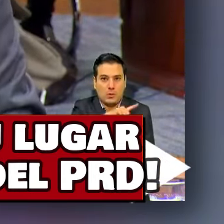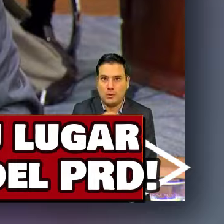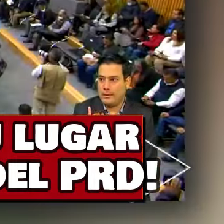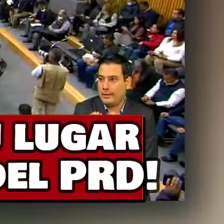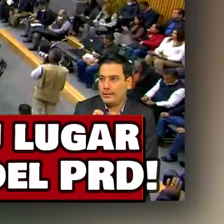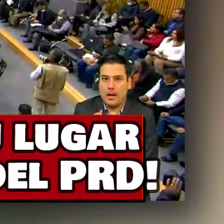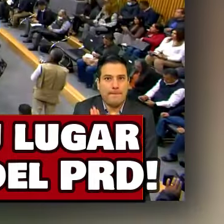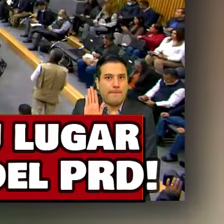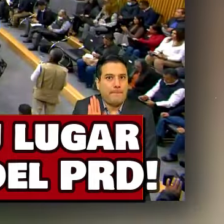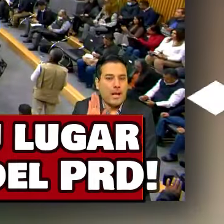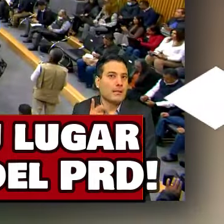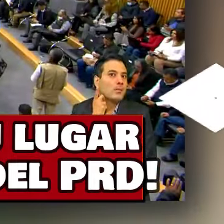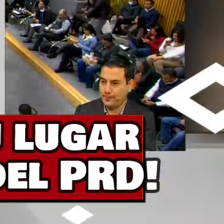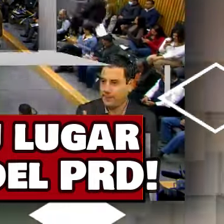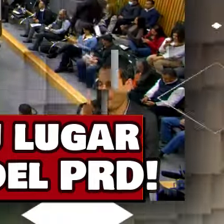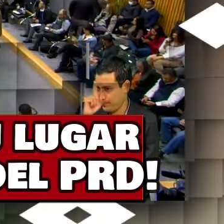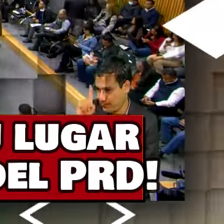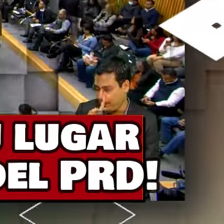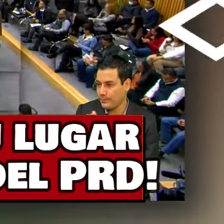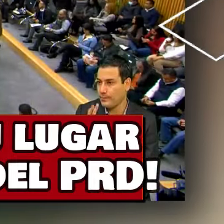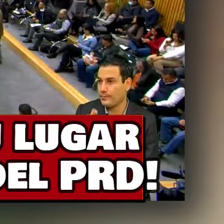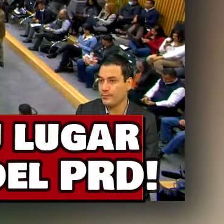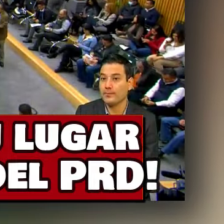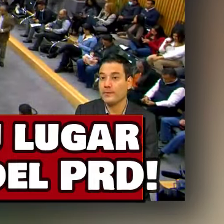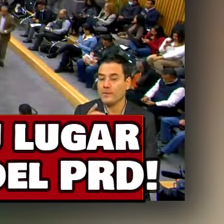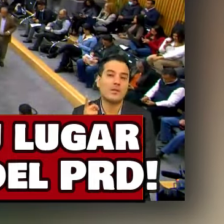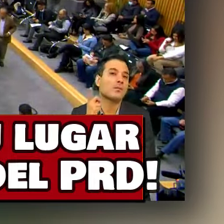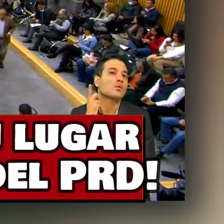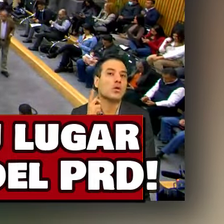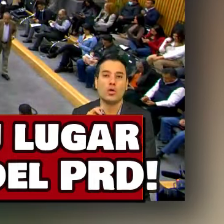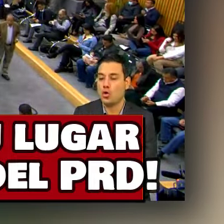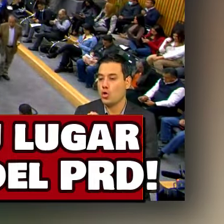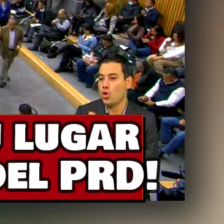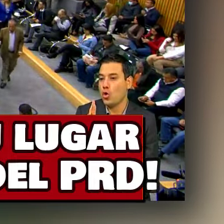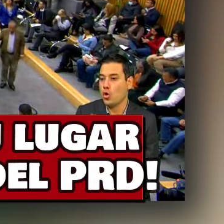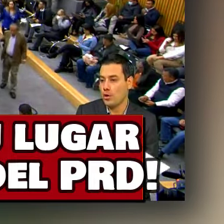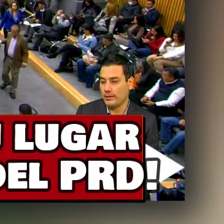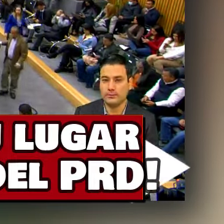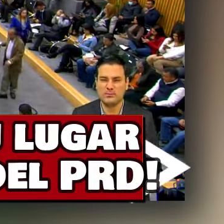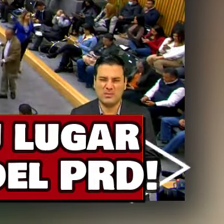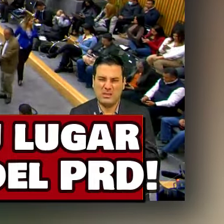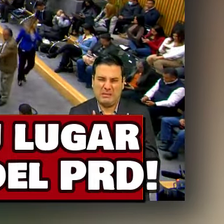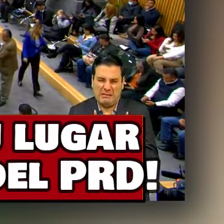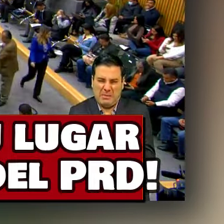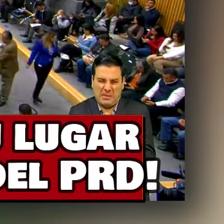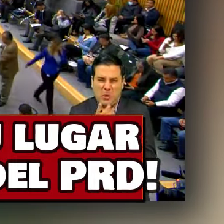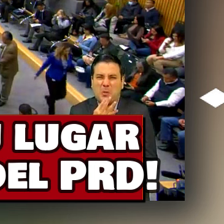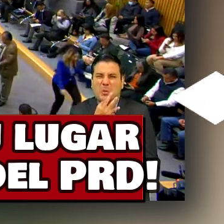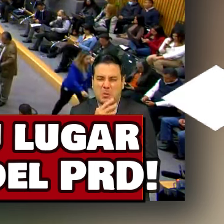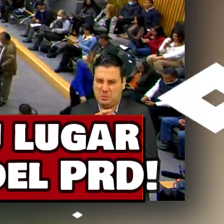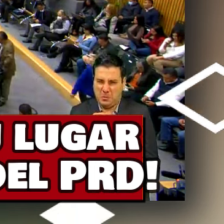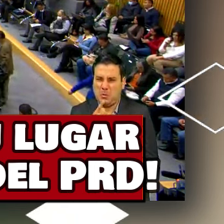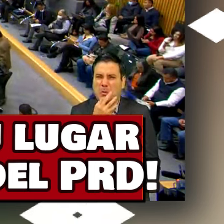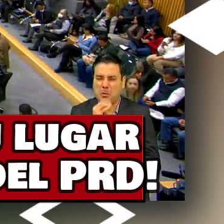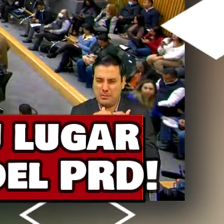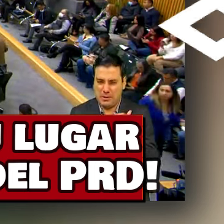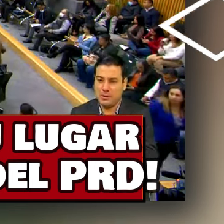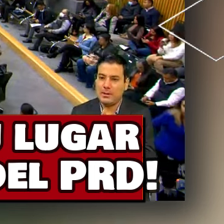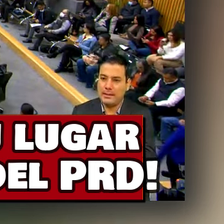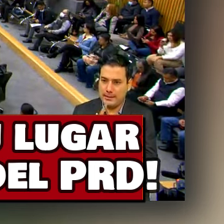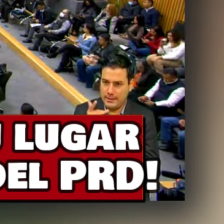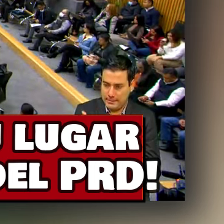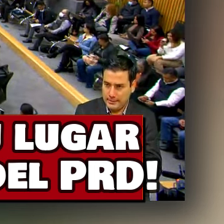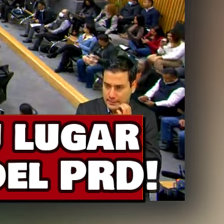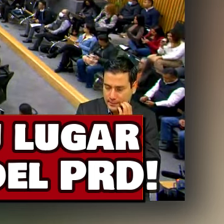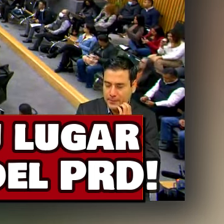gracias. Gracias, consejero. Diputado Fernández Noroña, adelante, en segunda ronda. Sí, muy breve, no usaré los 4 minutos, creo que ni uno. Agradecer al diputado Kip